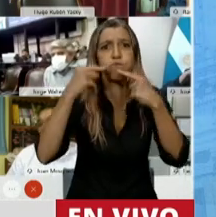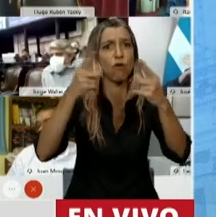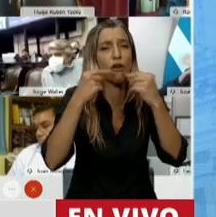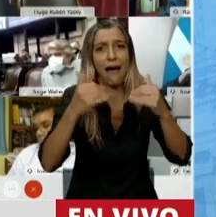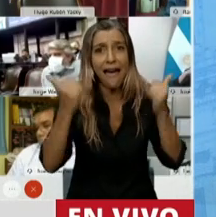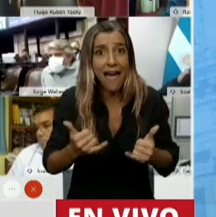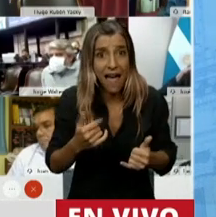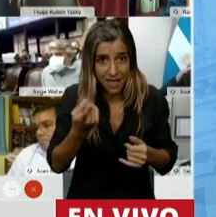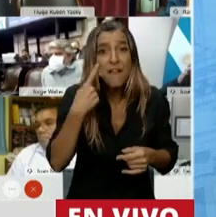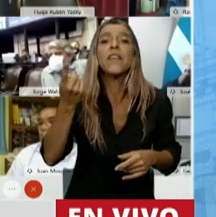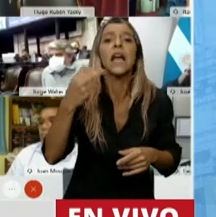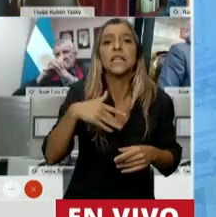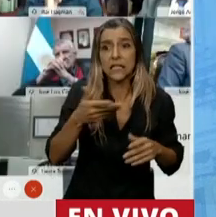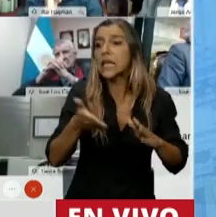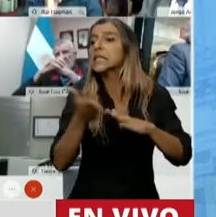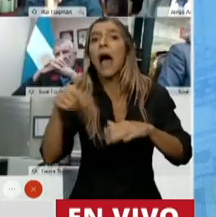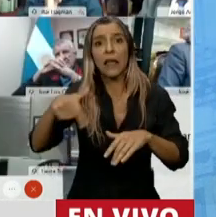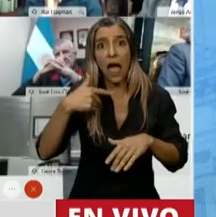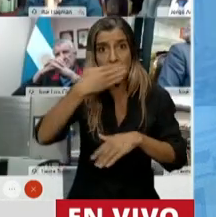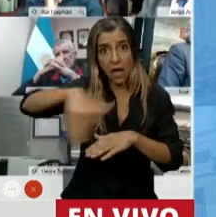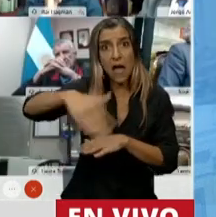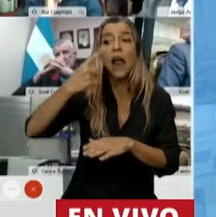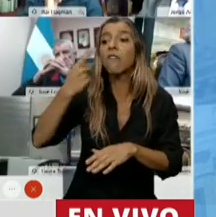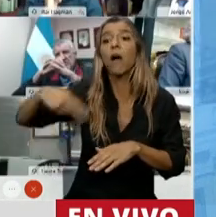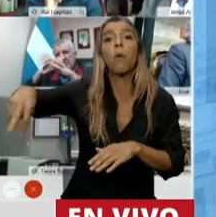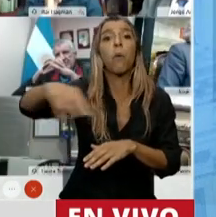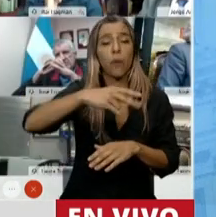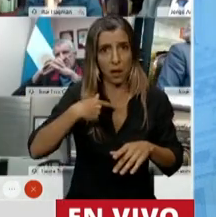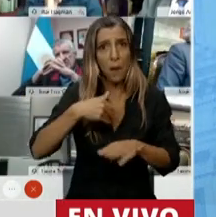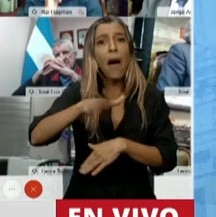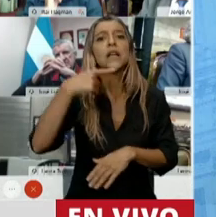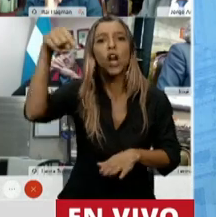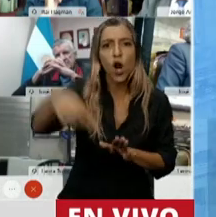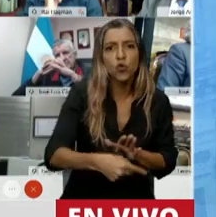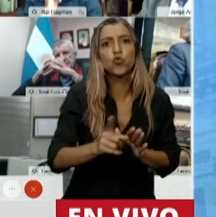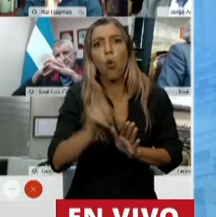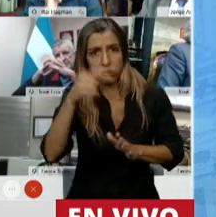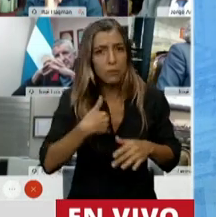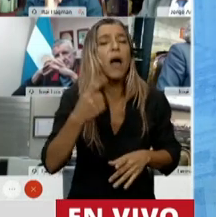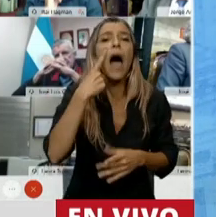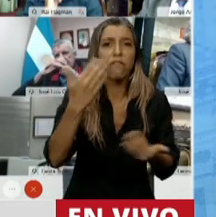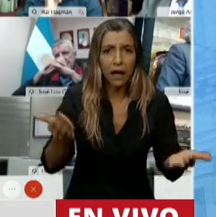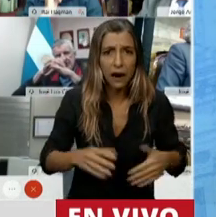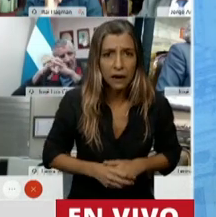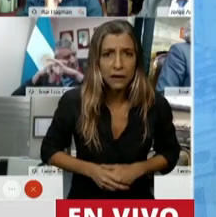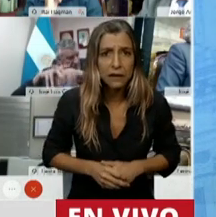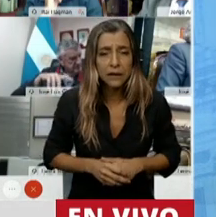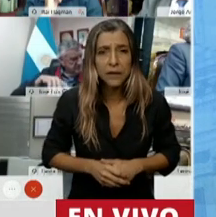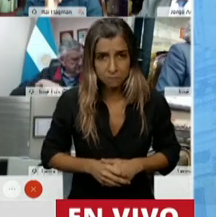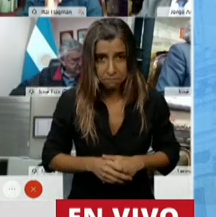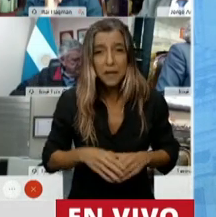Salgan por acá, a caminar por acá, por las cuadras de acá. Vayan a Rawson, a Chimba, a Calingasta, por mencionar algunos lugares de mi querido San